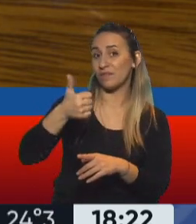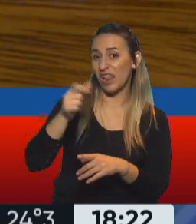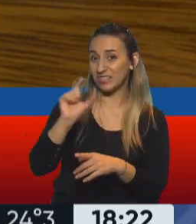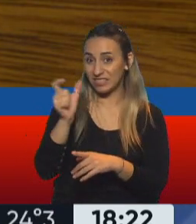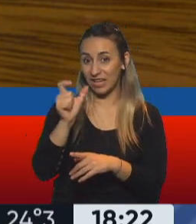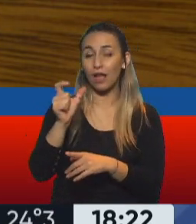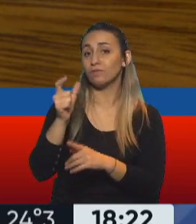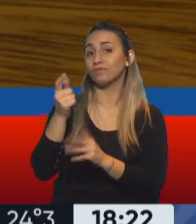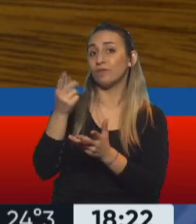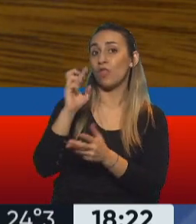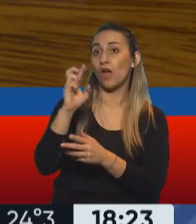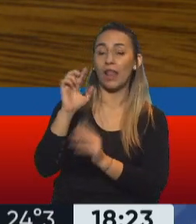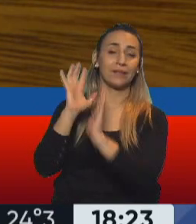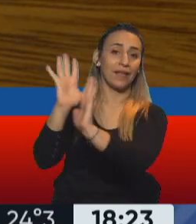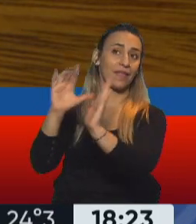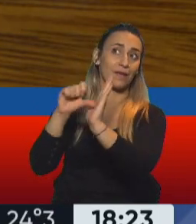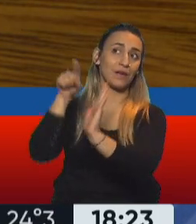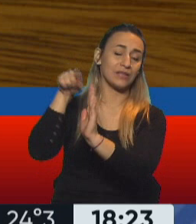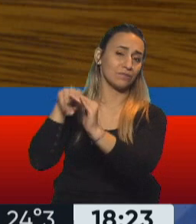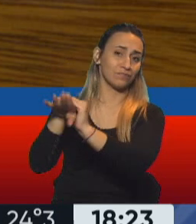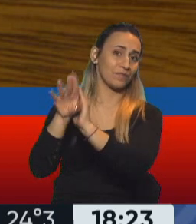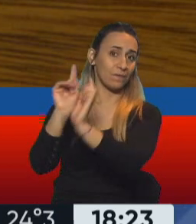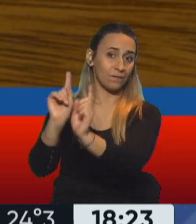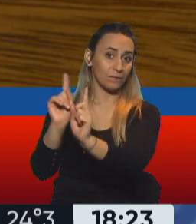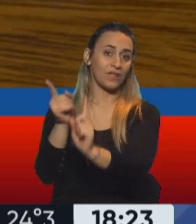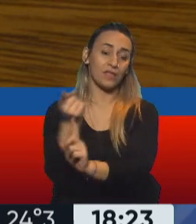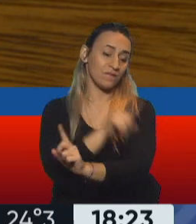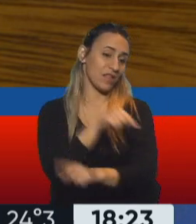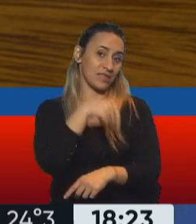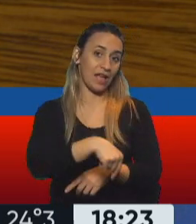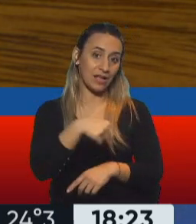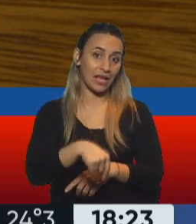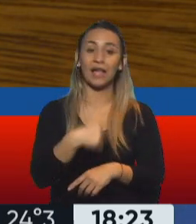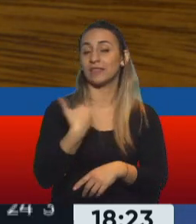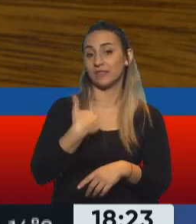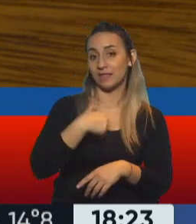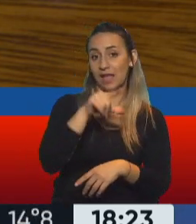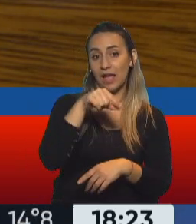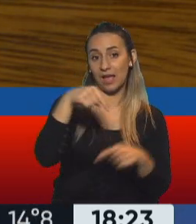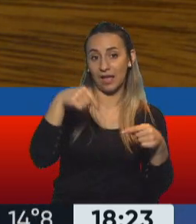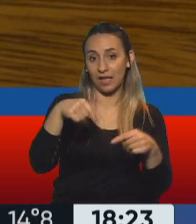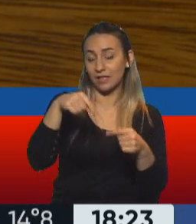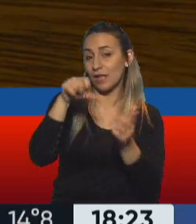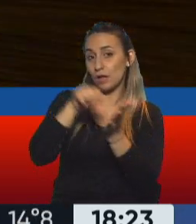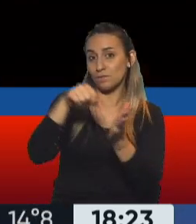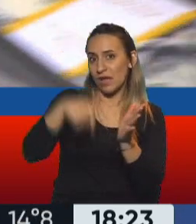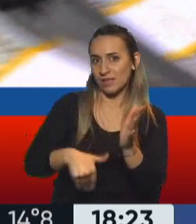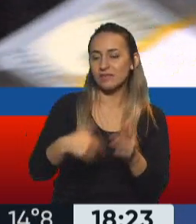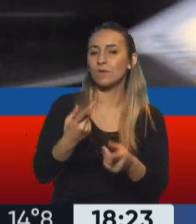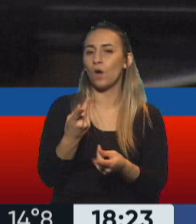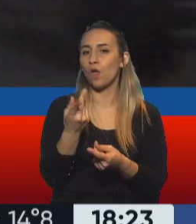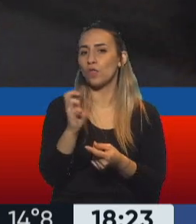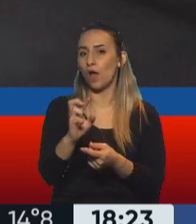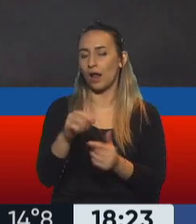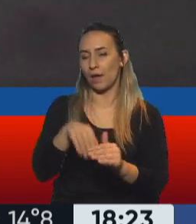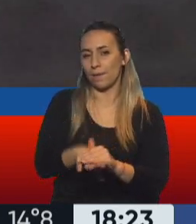el exterior y con otro tipo de dólar el resultado de esa ganancia te queda en una cuenta dentro del país. A ver, son